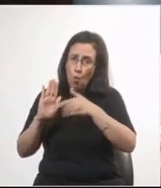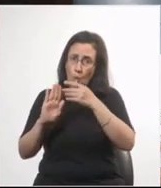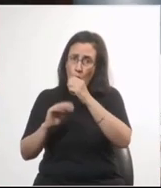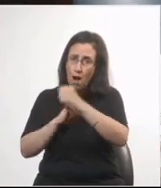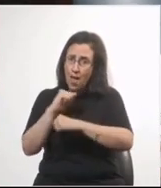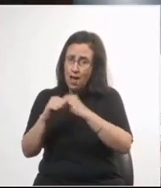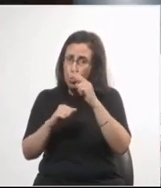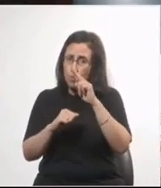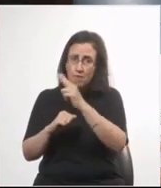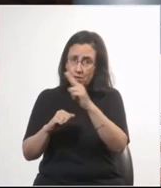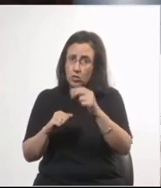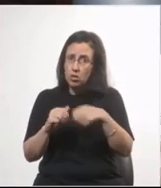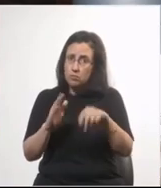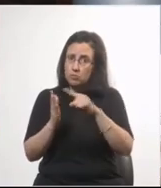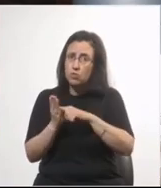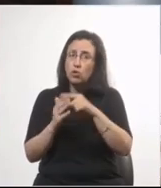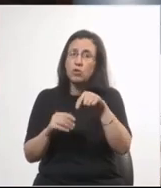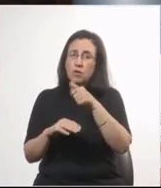2022.